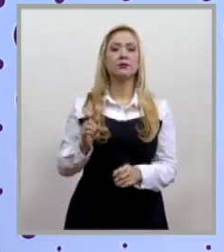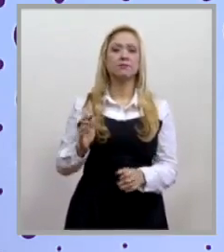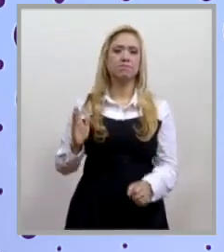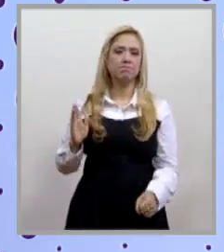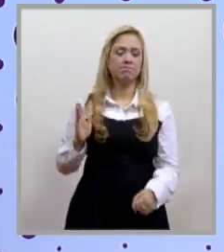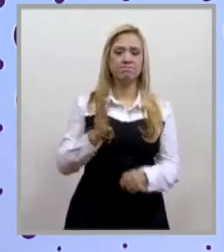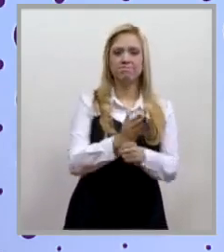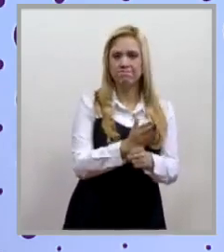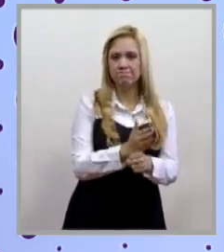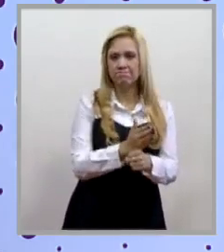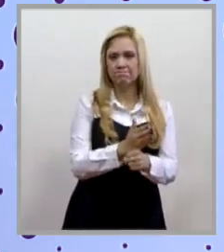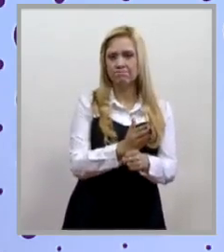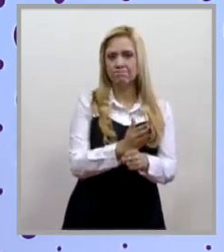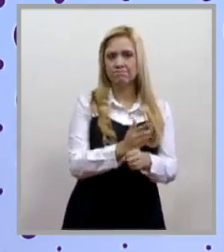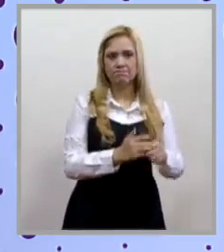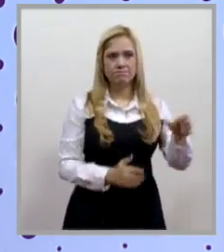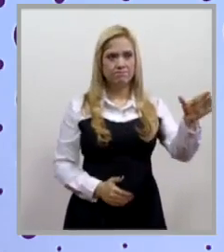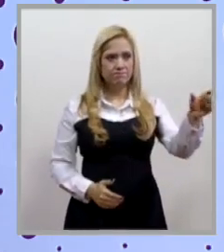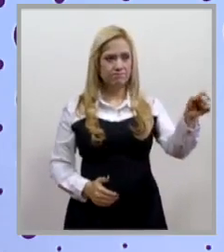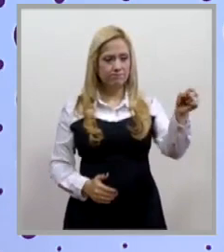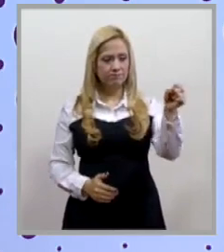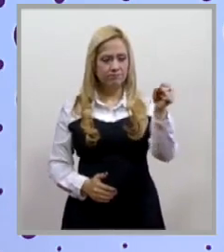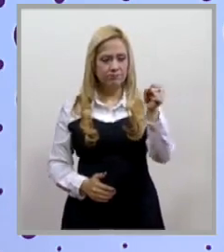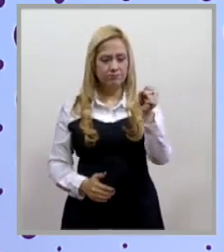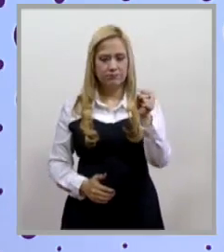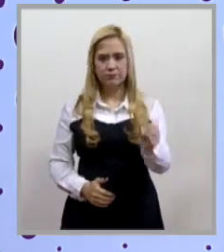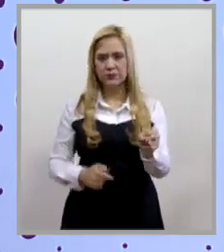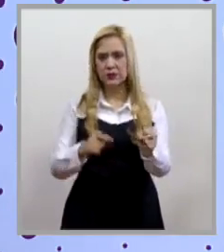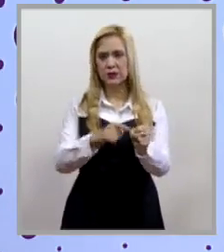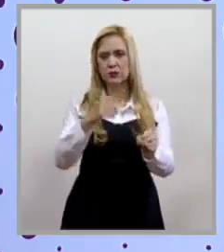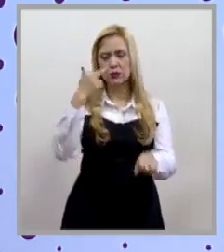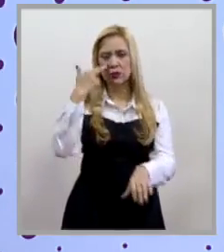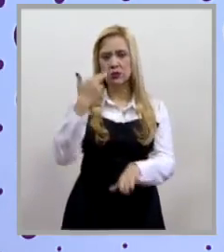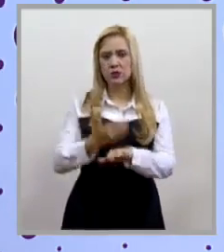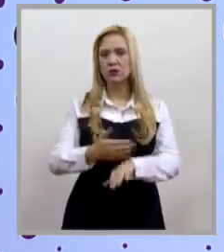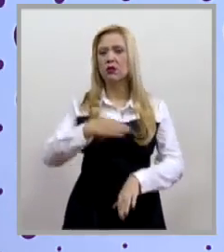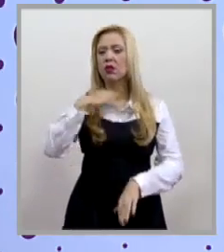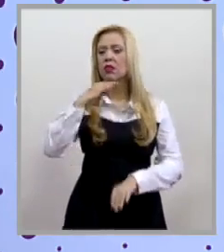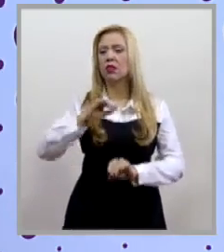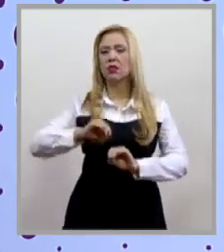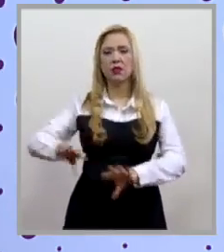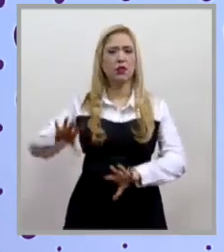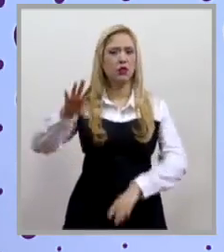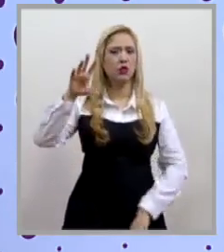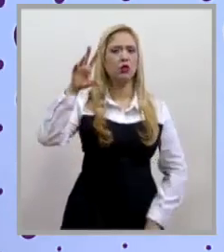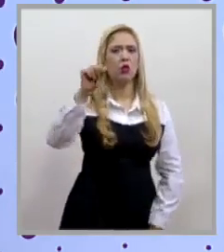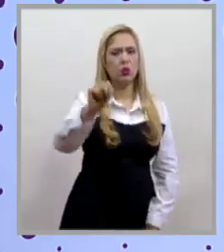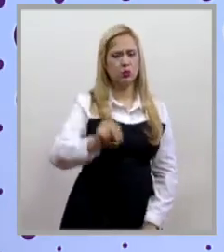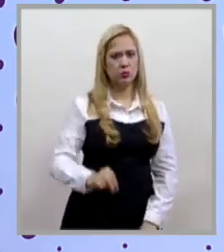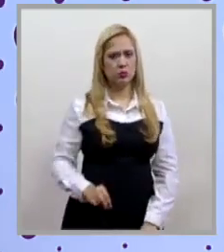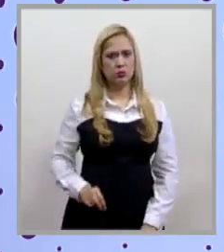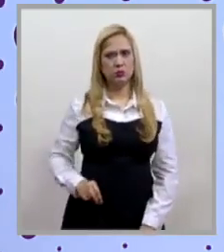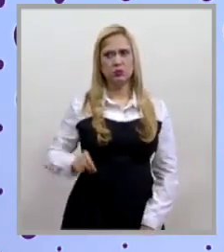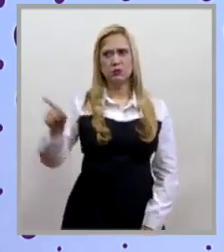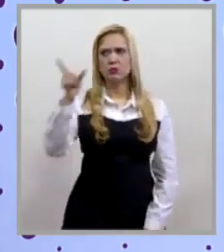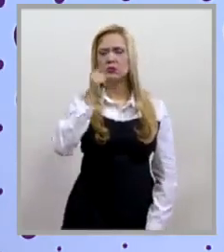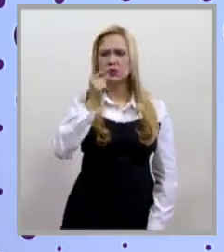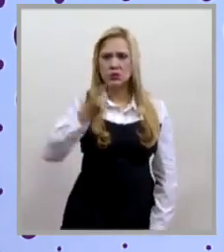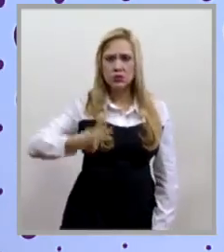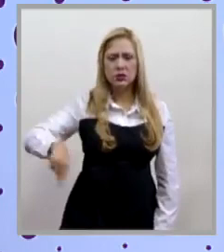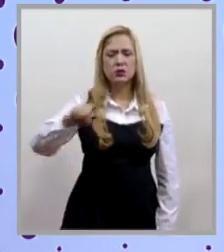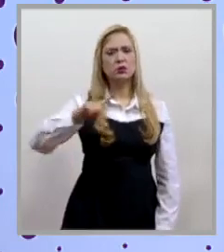sanción, que ese crimen no quede impune por parte del Estado y como